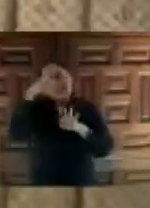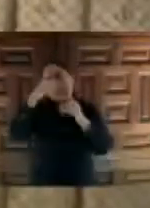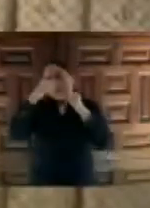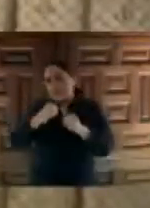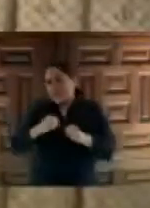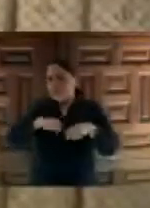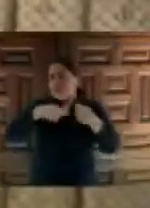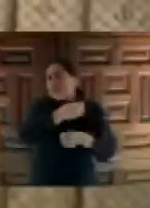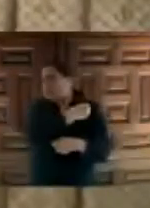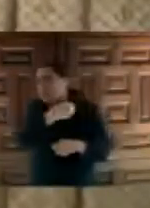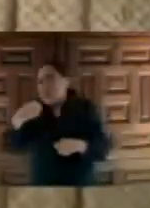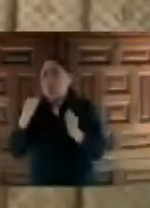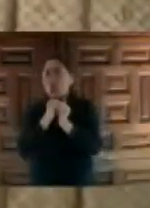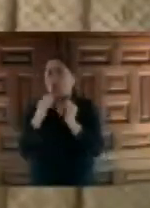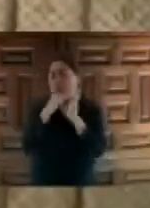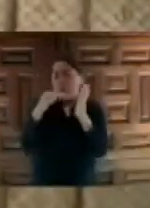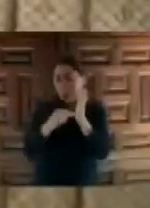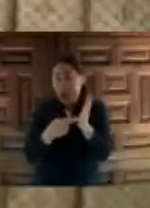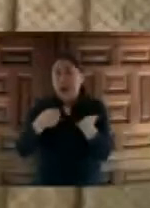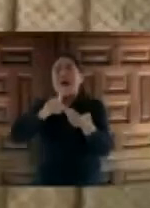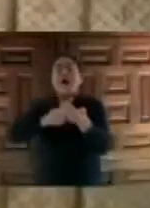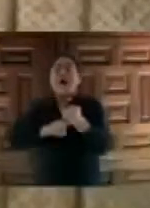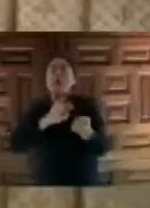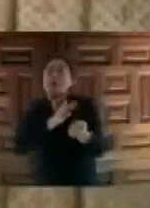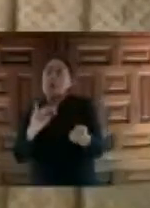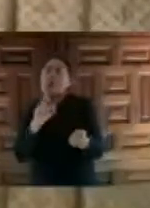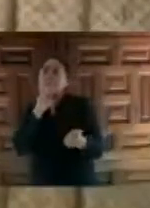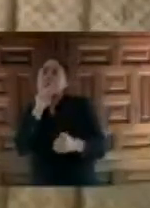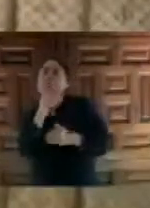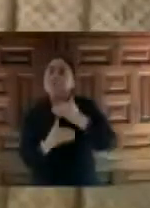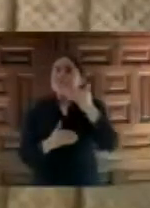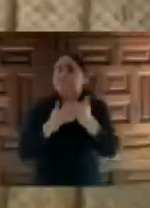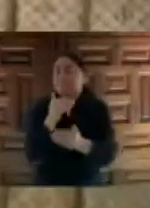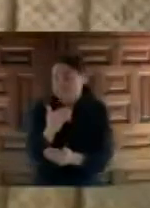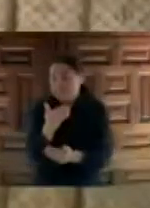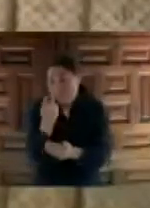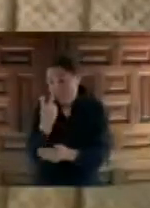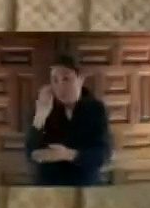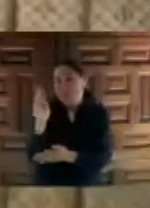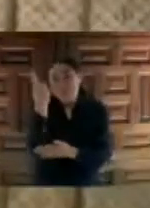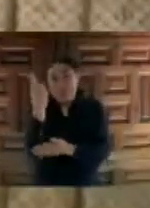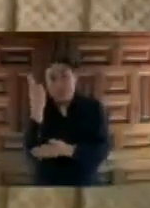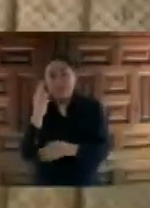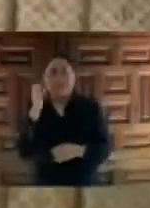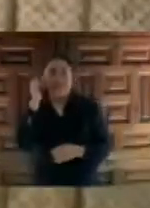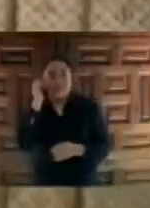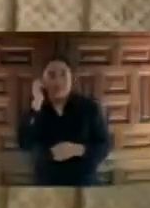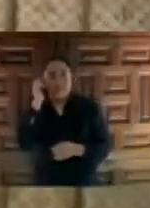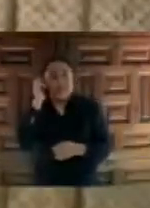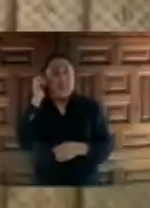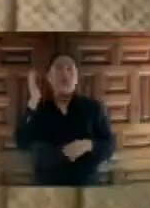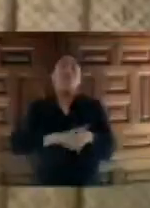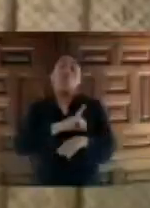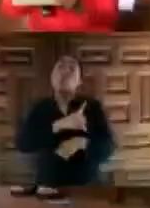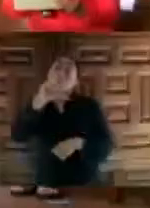principios organizativos y normativos que orientan el desarrollo precisamente de este nivel educativo. Ya que